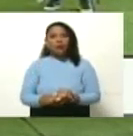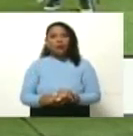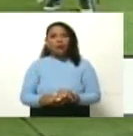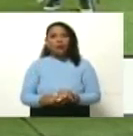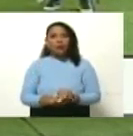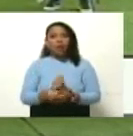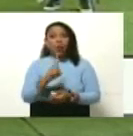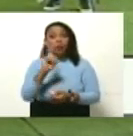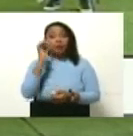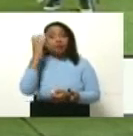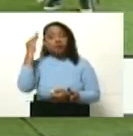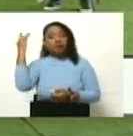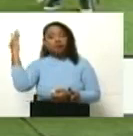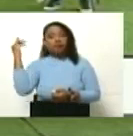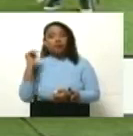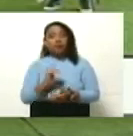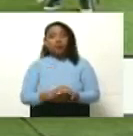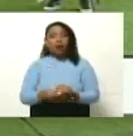Es un soñador.